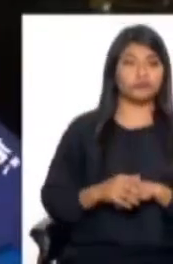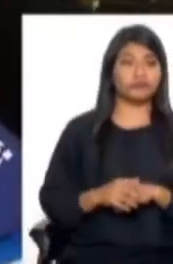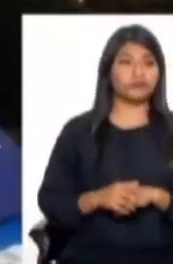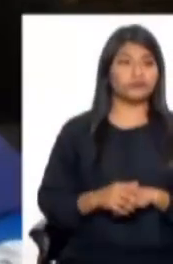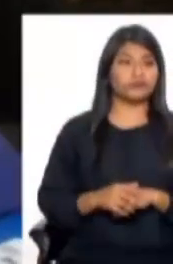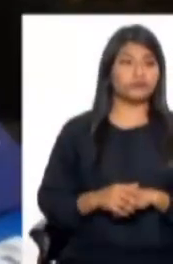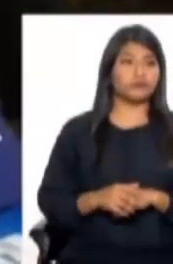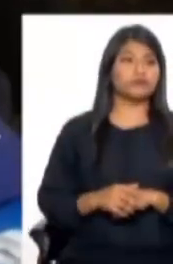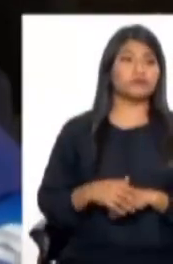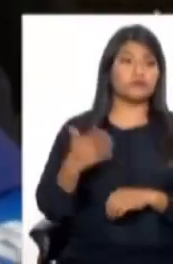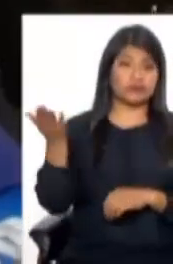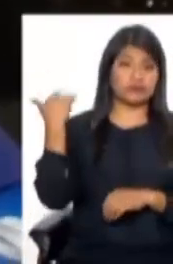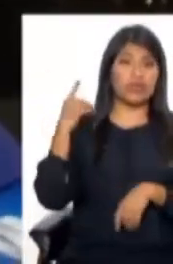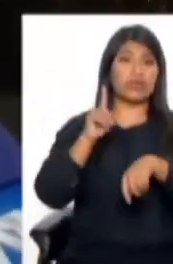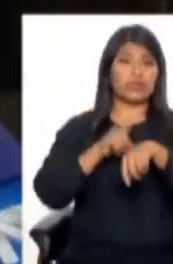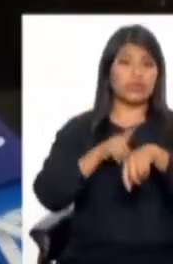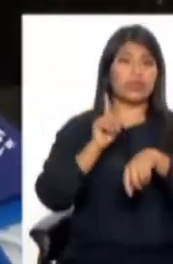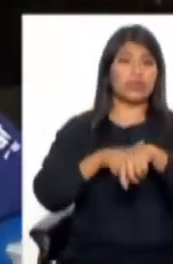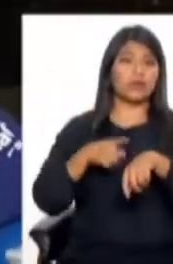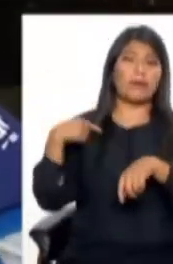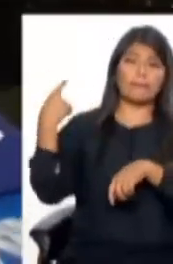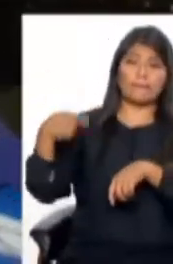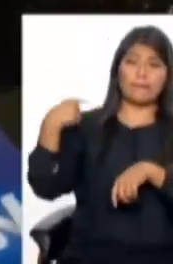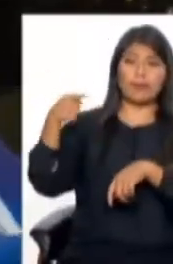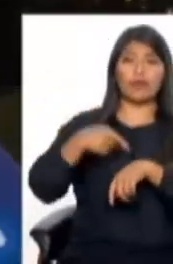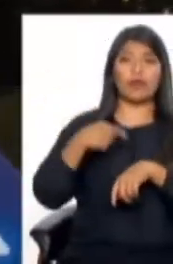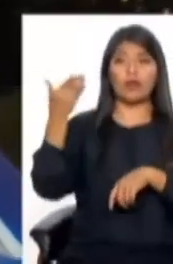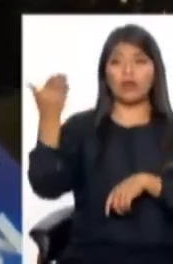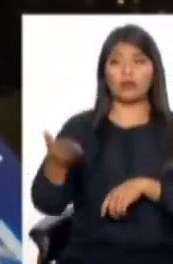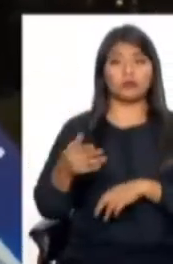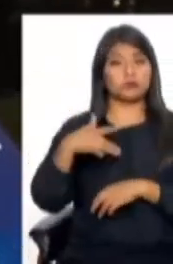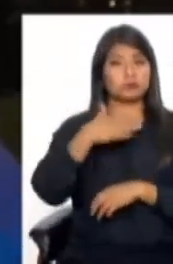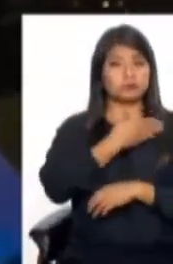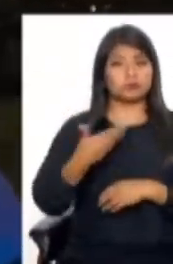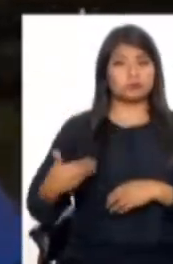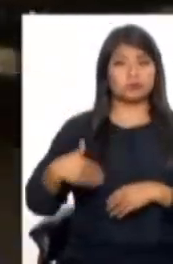importante, comparte nuestra información. Con nosotros será hasta la próxima. Tupananchis Kama.